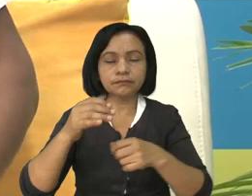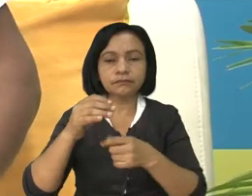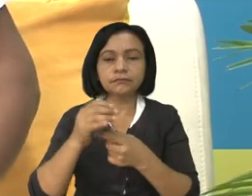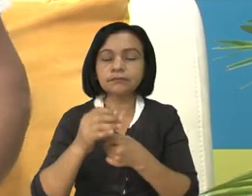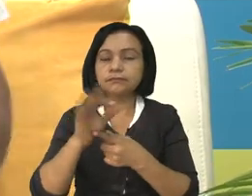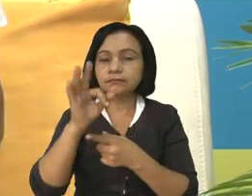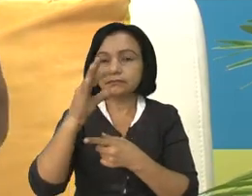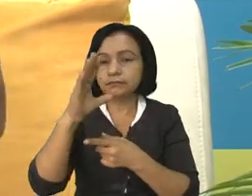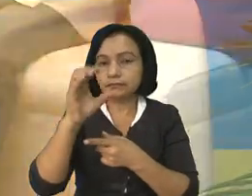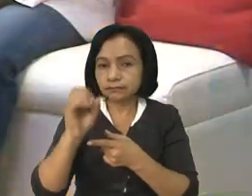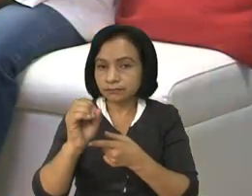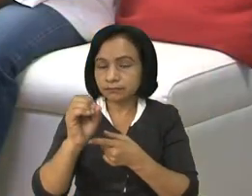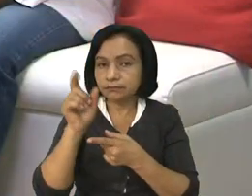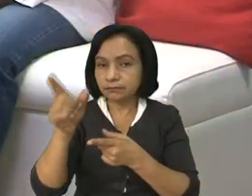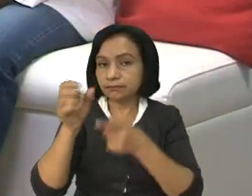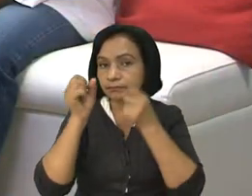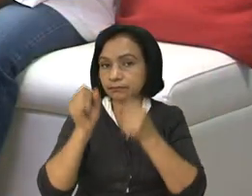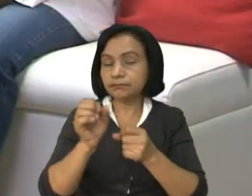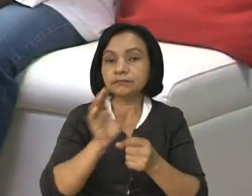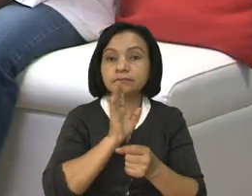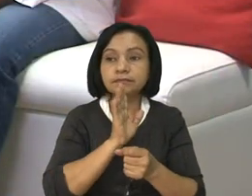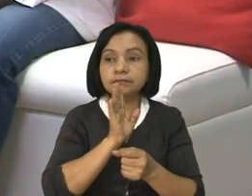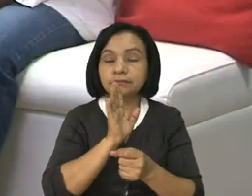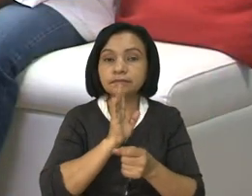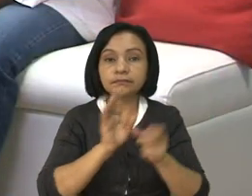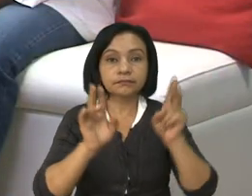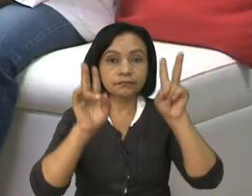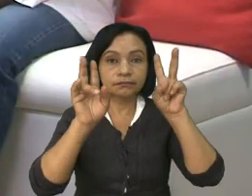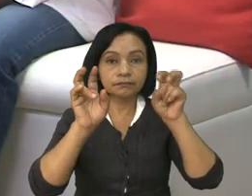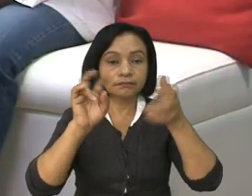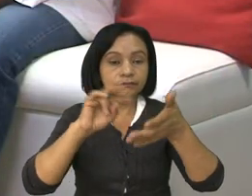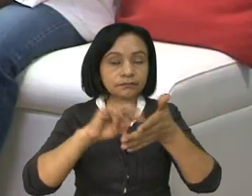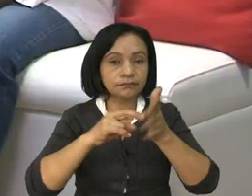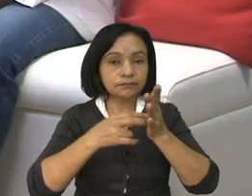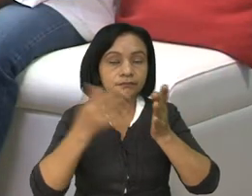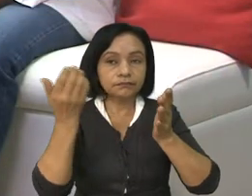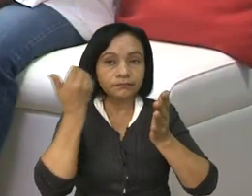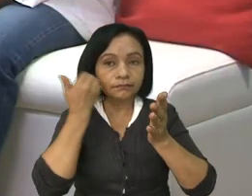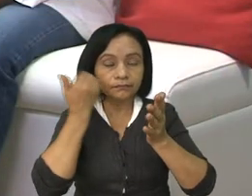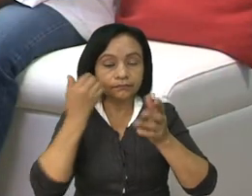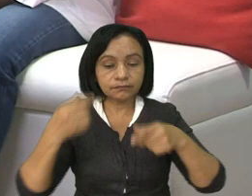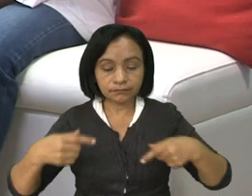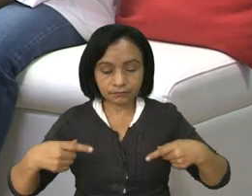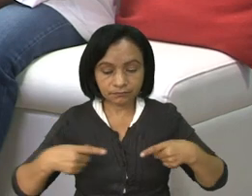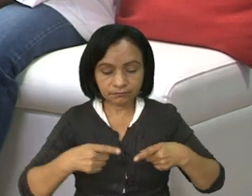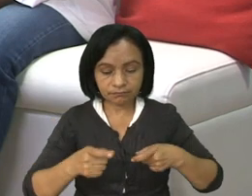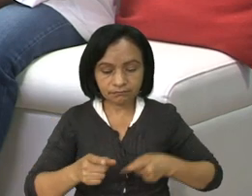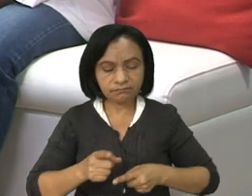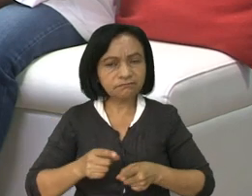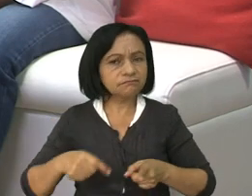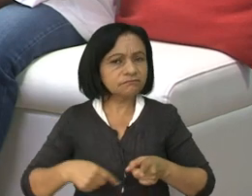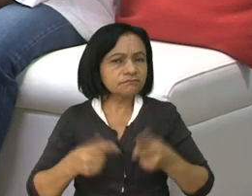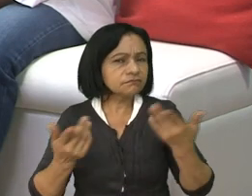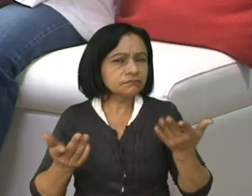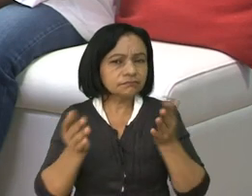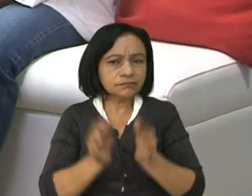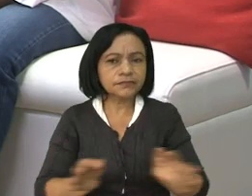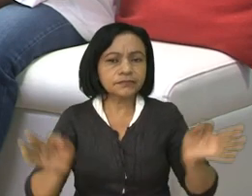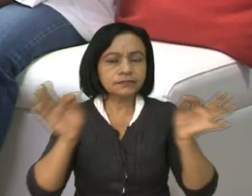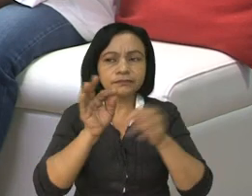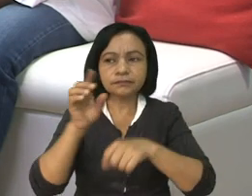Francisco Morazán. Con él estamos conversando sobre qué son las enfermedades parasitarias. Doctor, muy